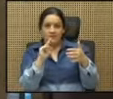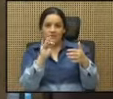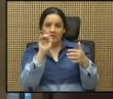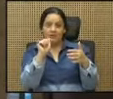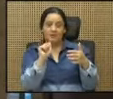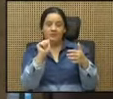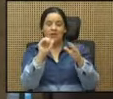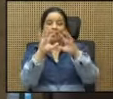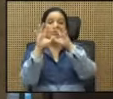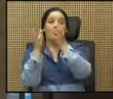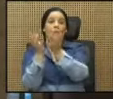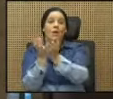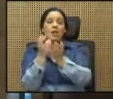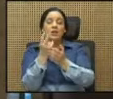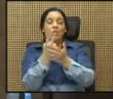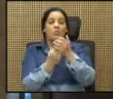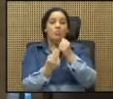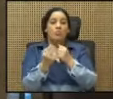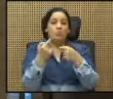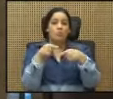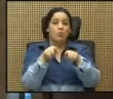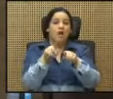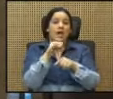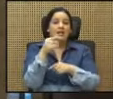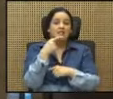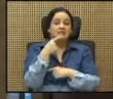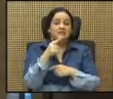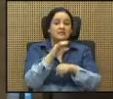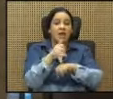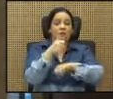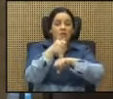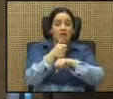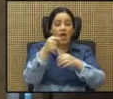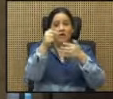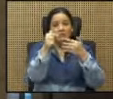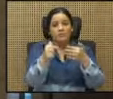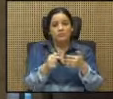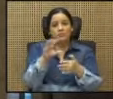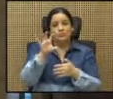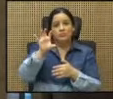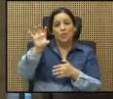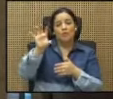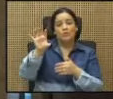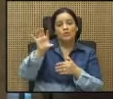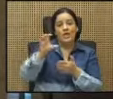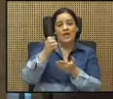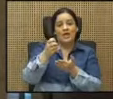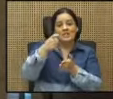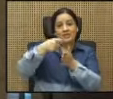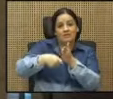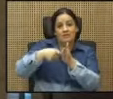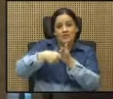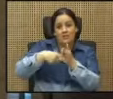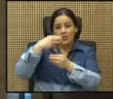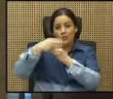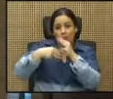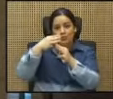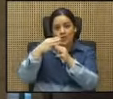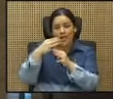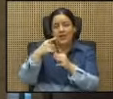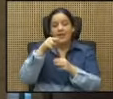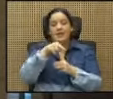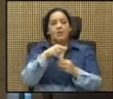dual establecía aspectos propios de renta mundial, o cuando el proyecto de exoneraciones no